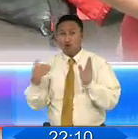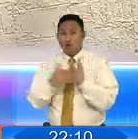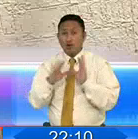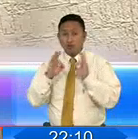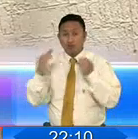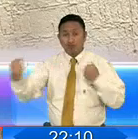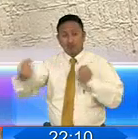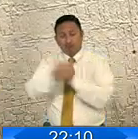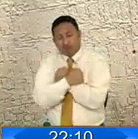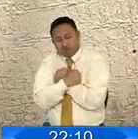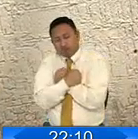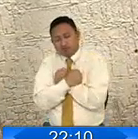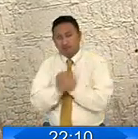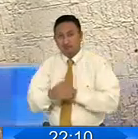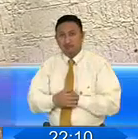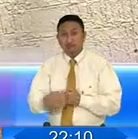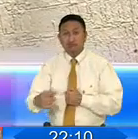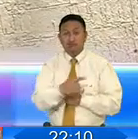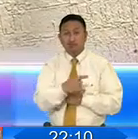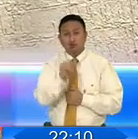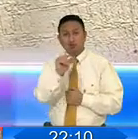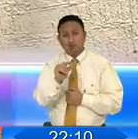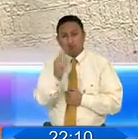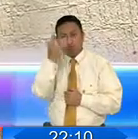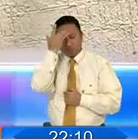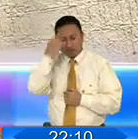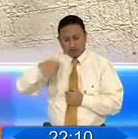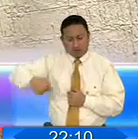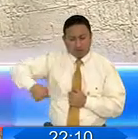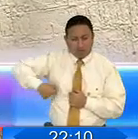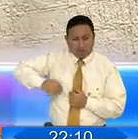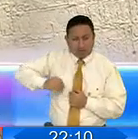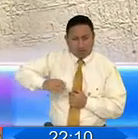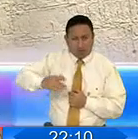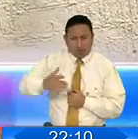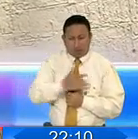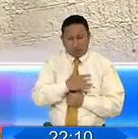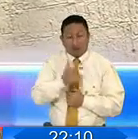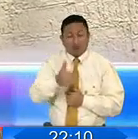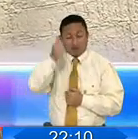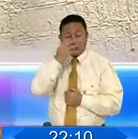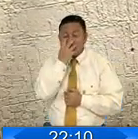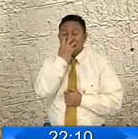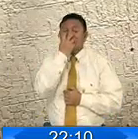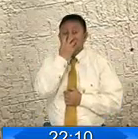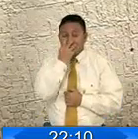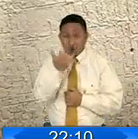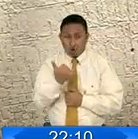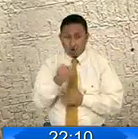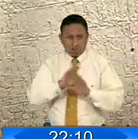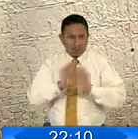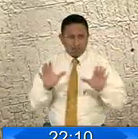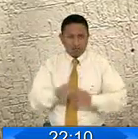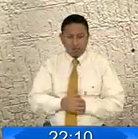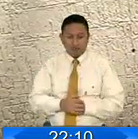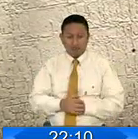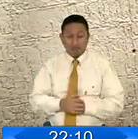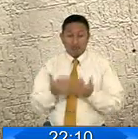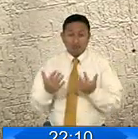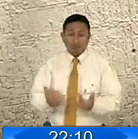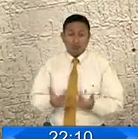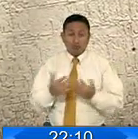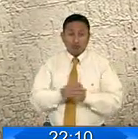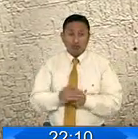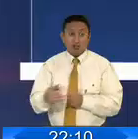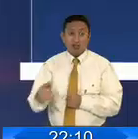abrazarlos. Entonces está con una neumonía leve. Y ayer estaba con oxígeno, pero ya le han quitado. Entonces estamos esperando ahorita que